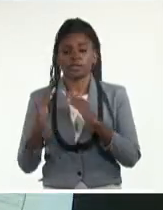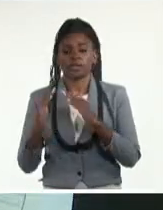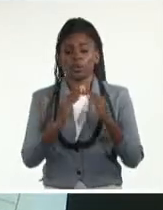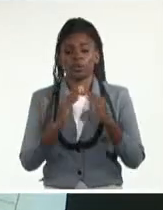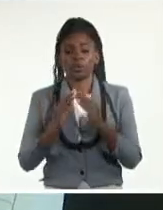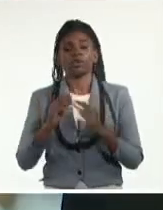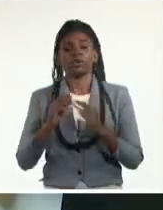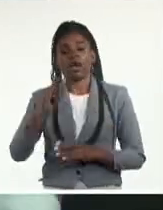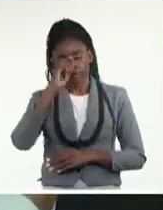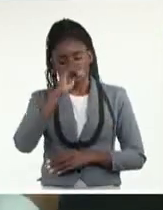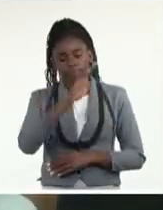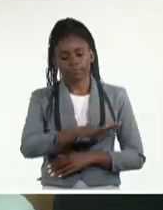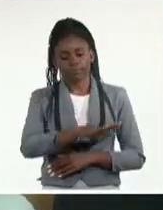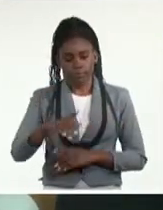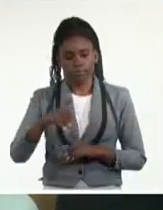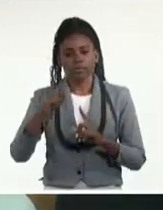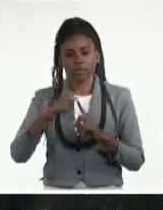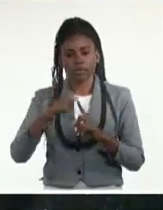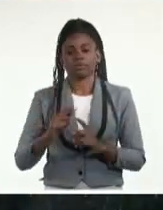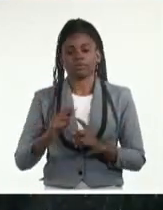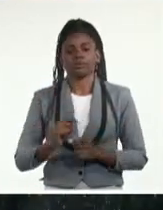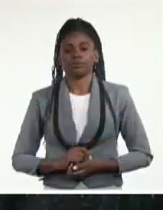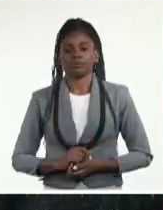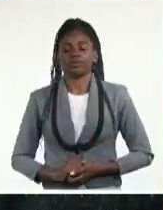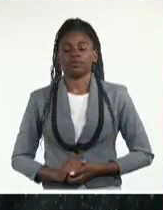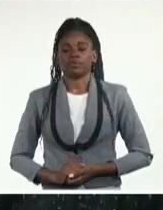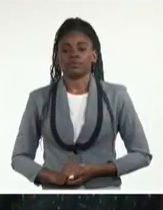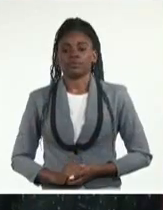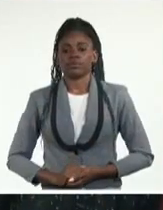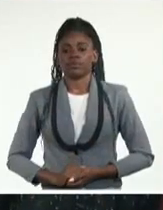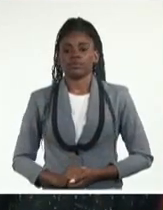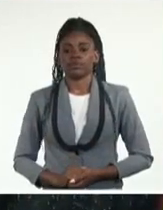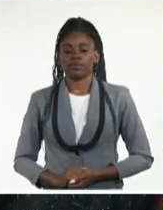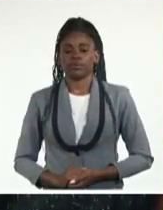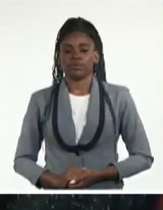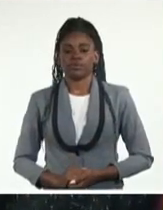pediátrica. Desde Las Tunas, Natacha Díaz Bardón, Sistema Informativo de la Televisión Cubana.